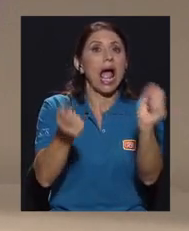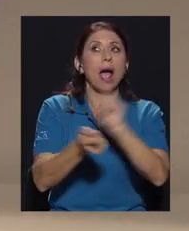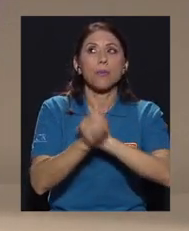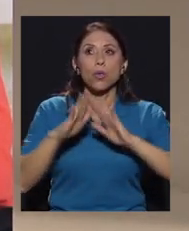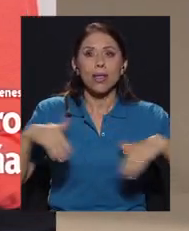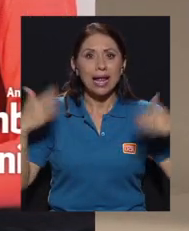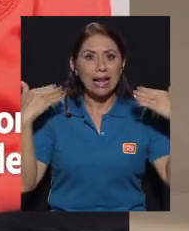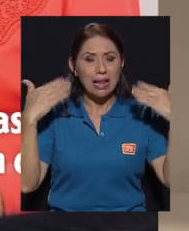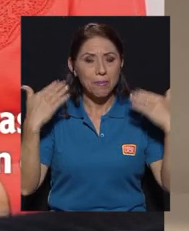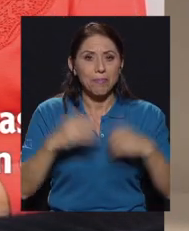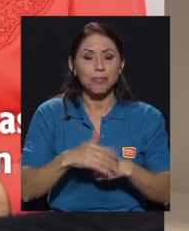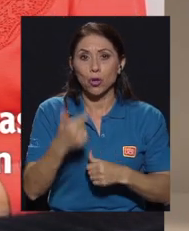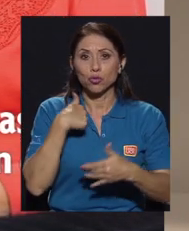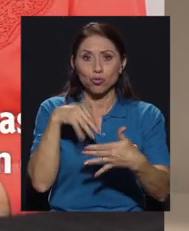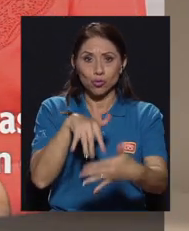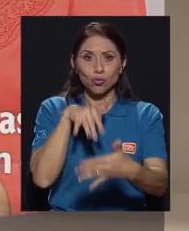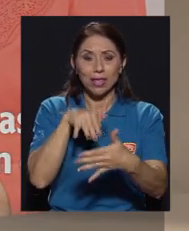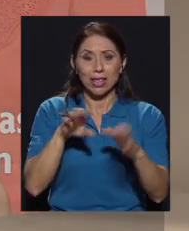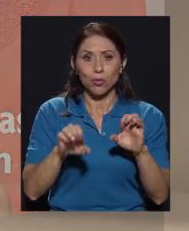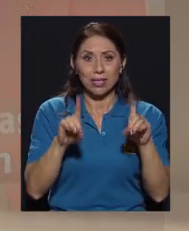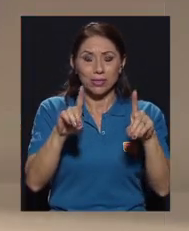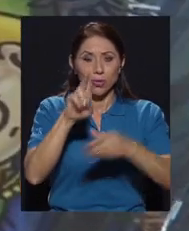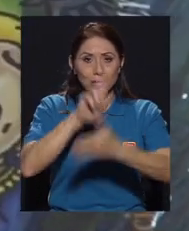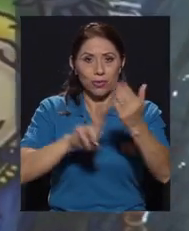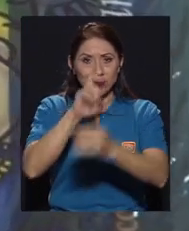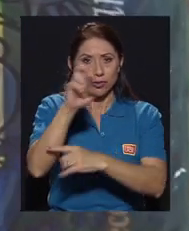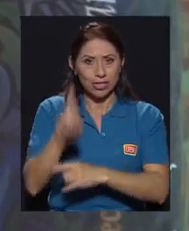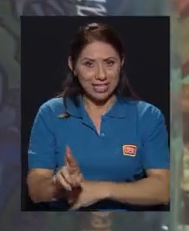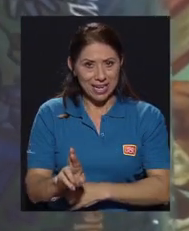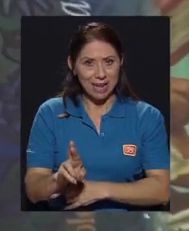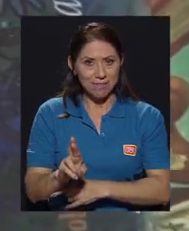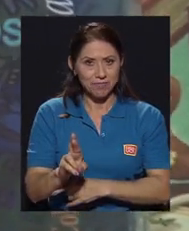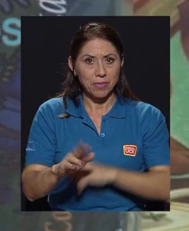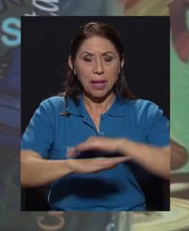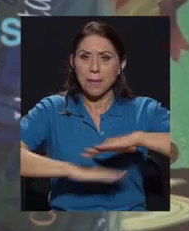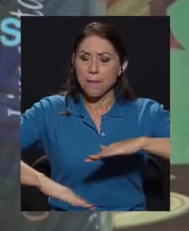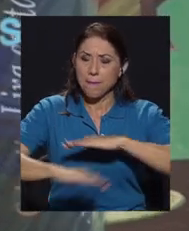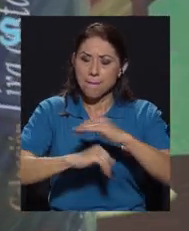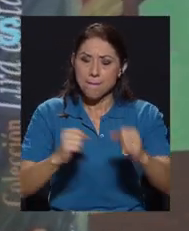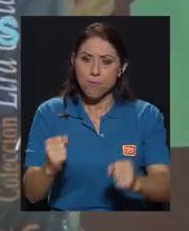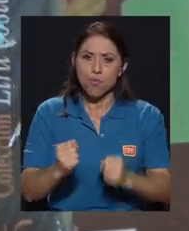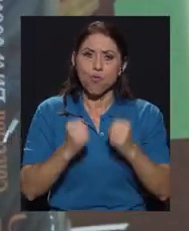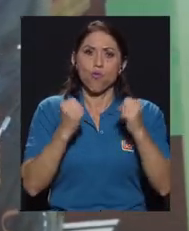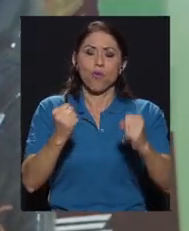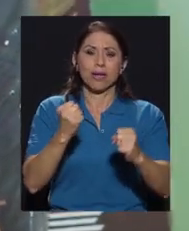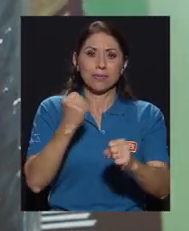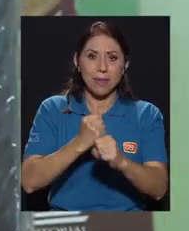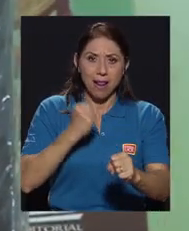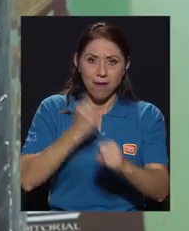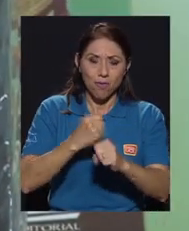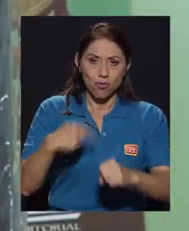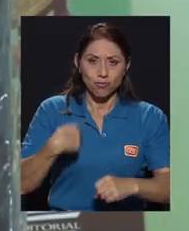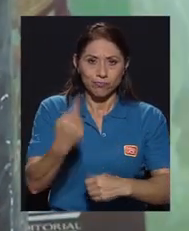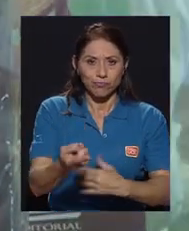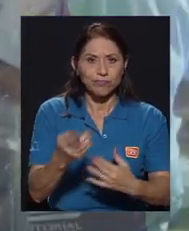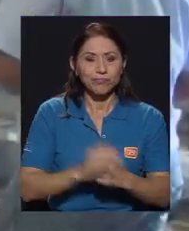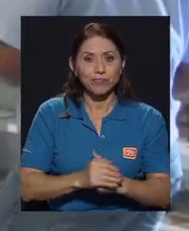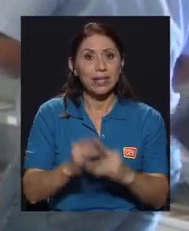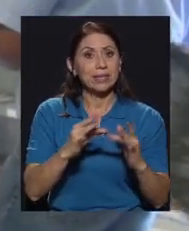experimentaba. Estudié educación en la Universidad de Costa Rica, unas bases muy fuertes para la labor que luego